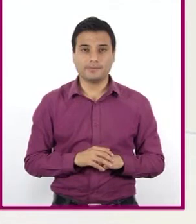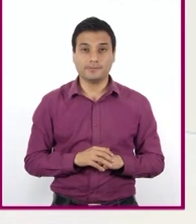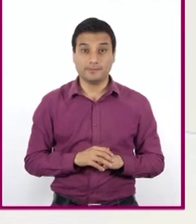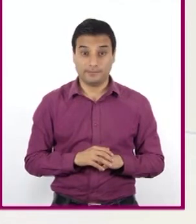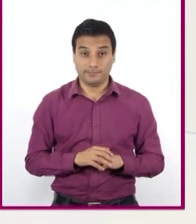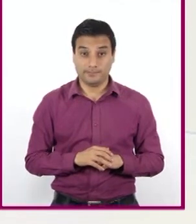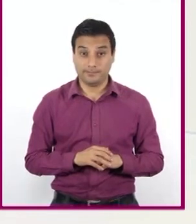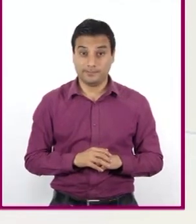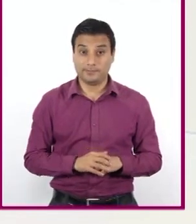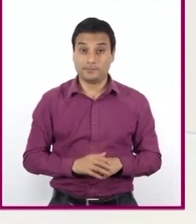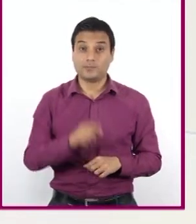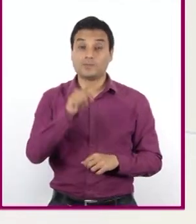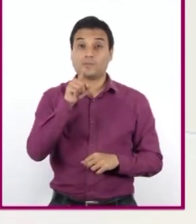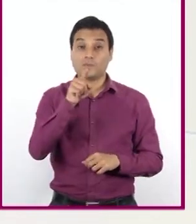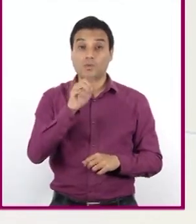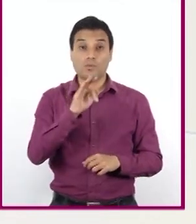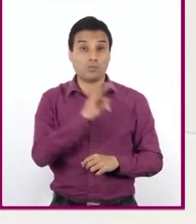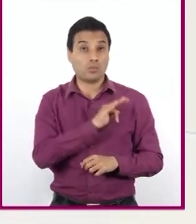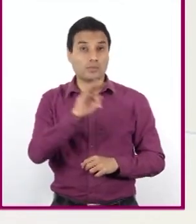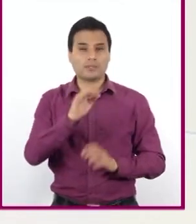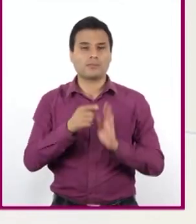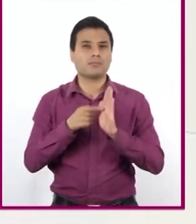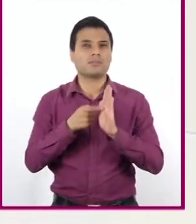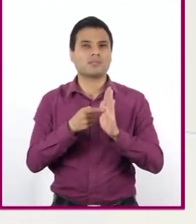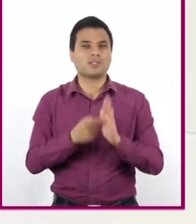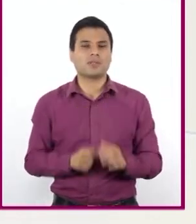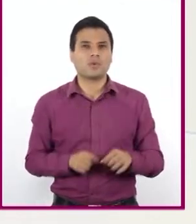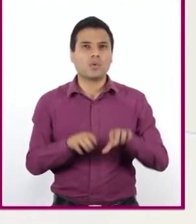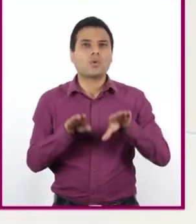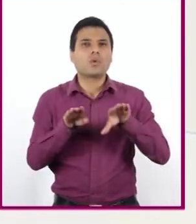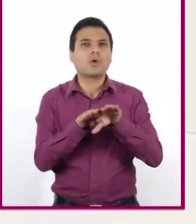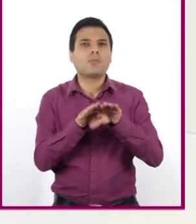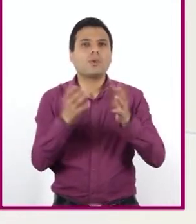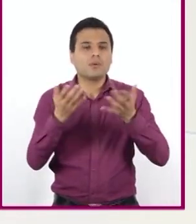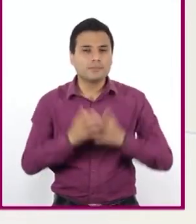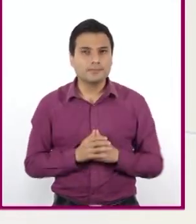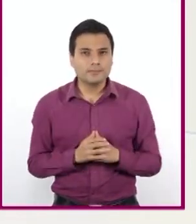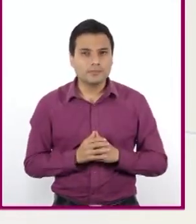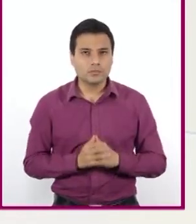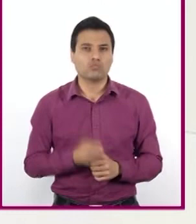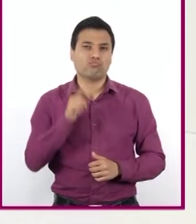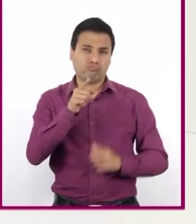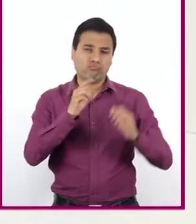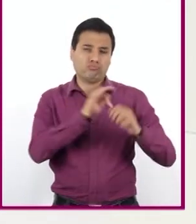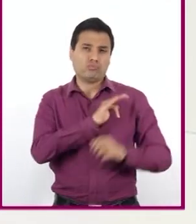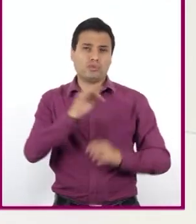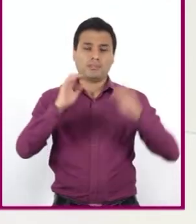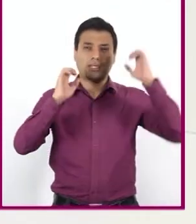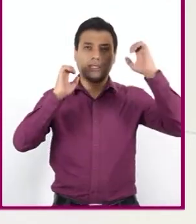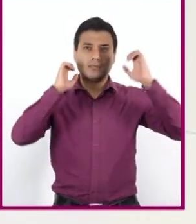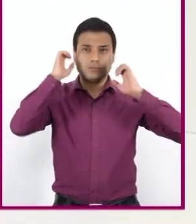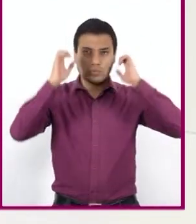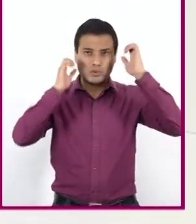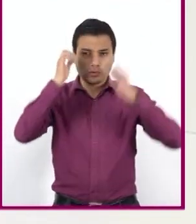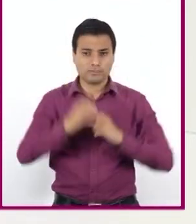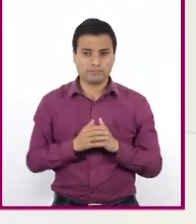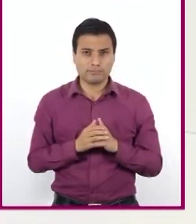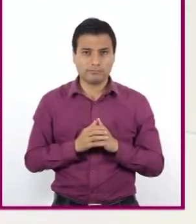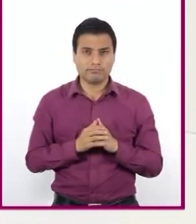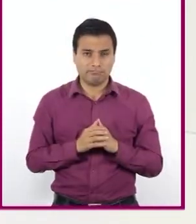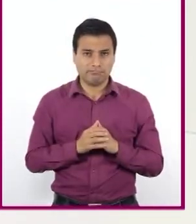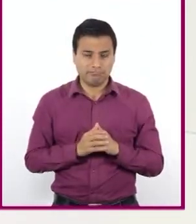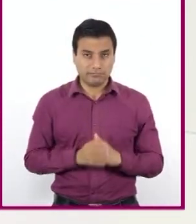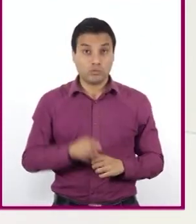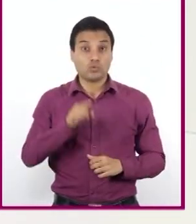Consideren realizar la presentación de sus resultados a través de una exposición. Intenten aprender lo que